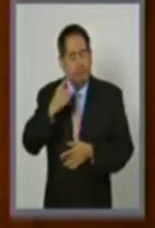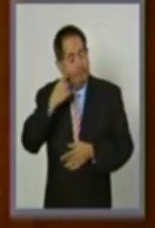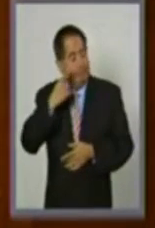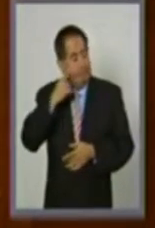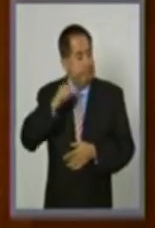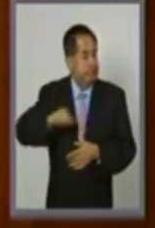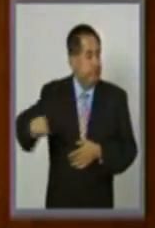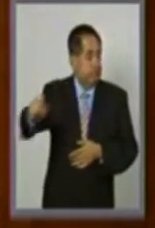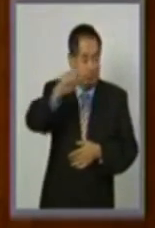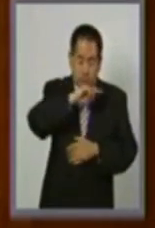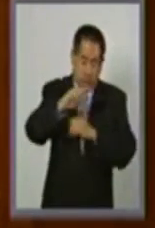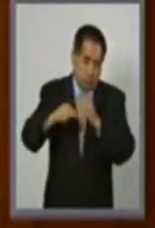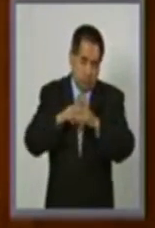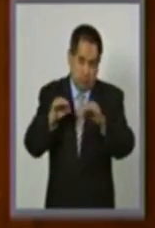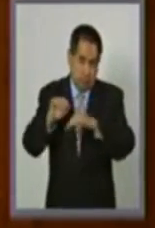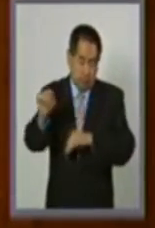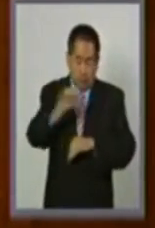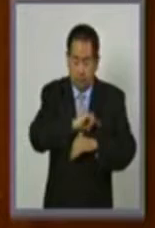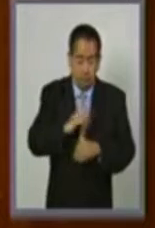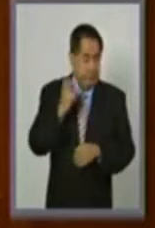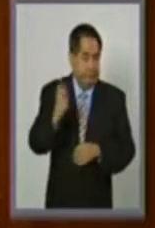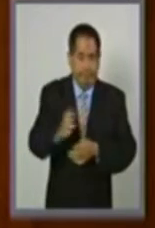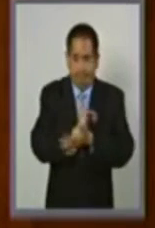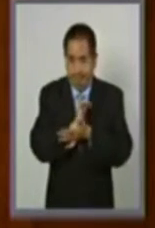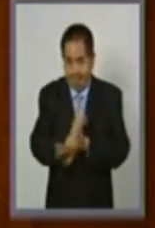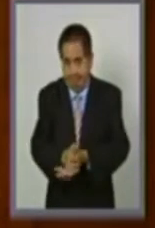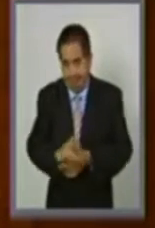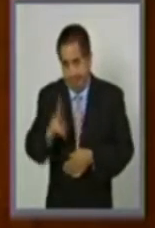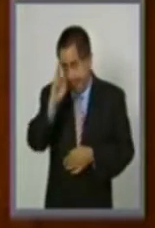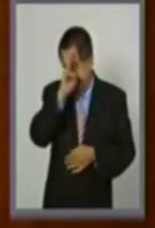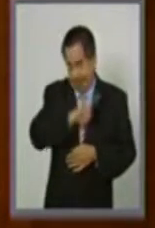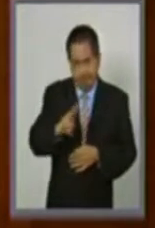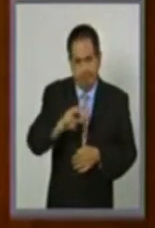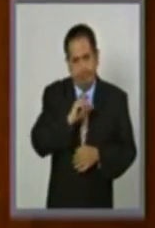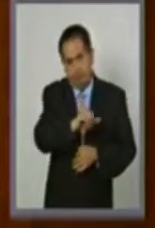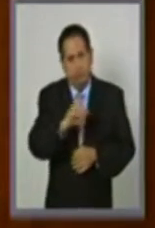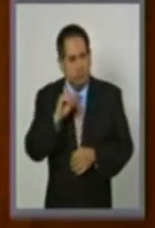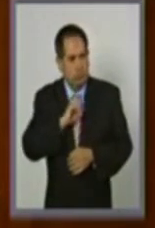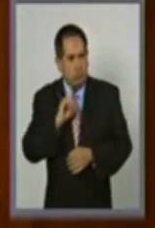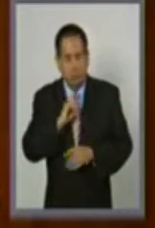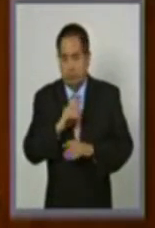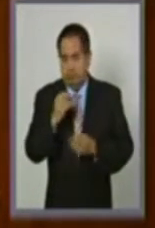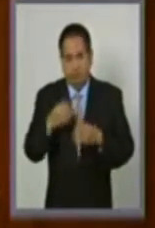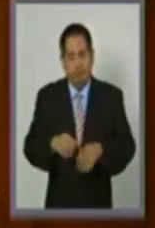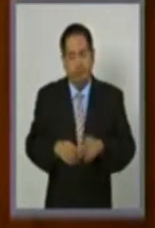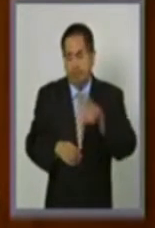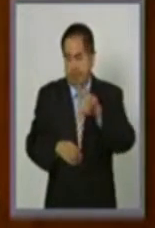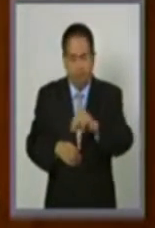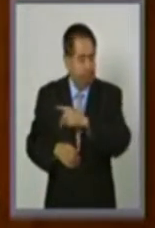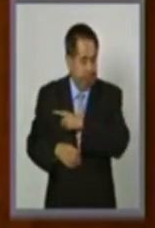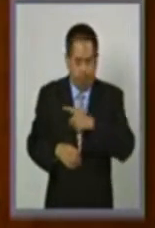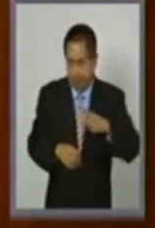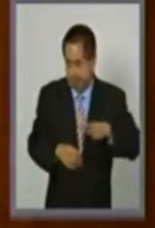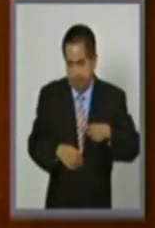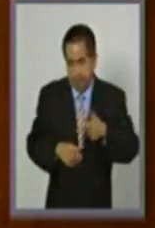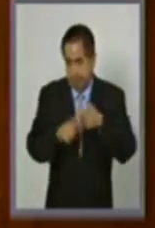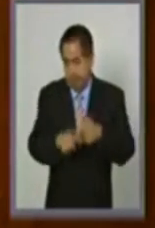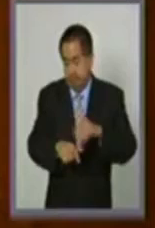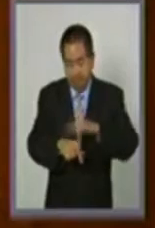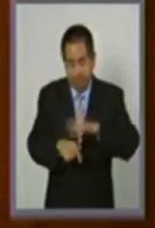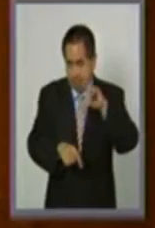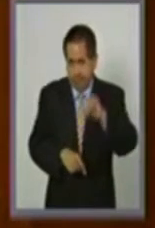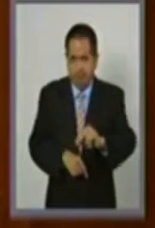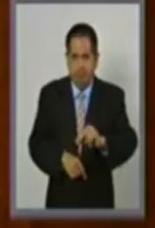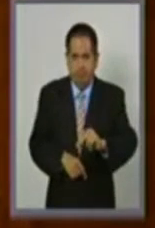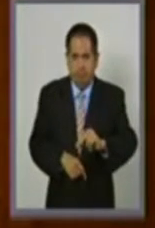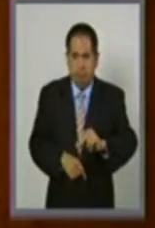en los centros de trabajo y eso es una discriminación basada en el género y además no se debe de seguir practicando